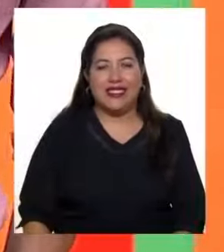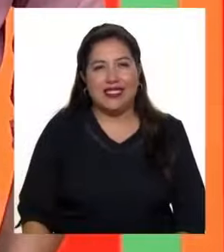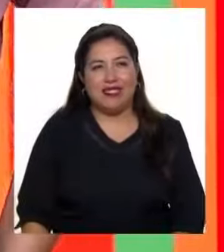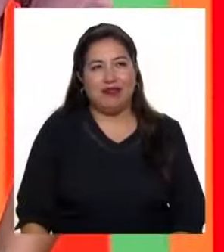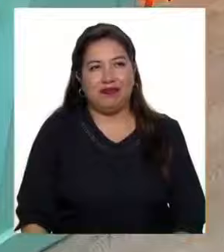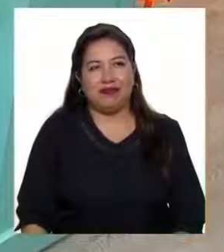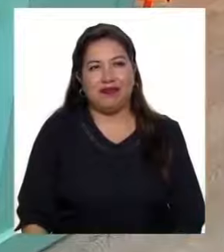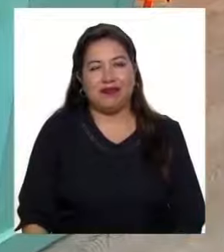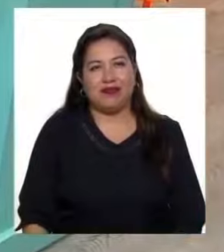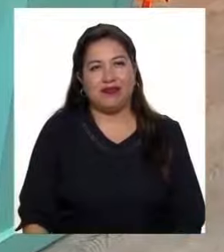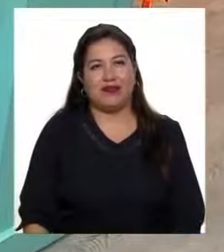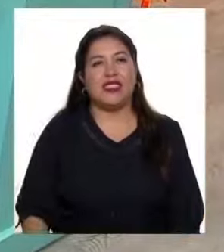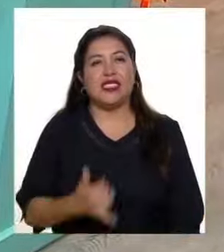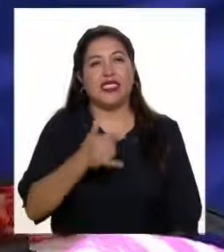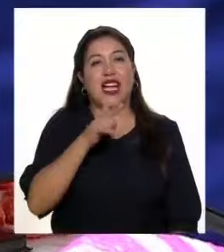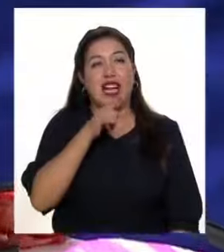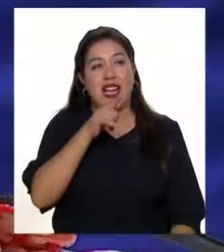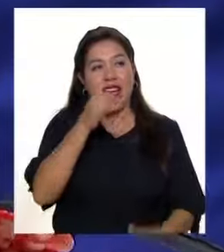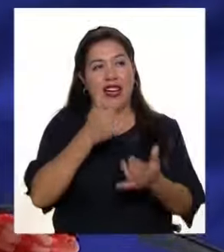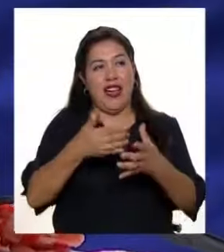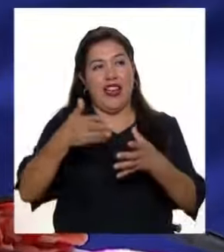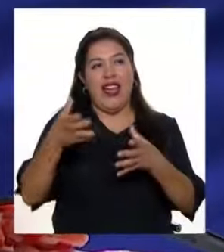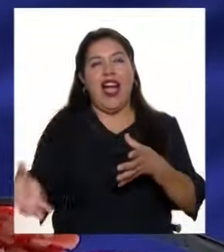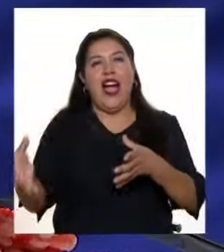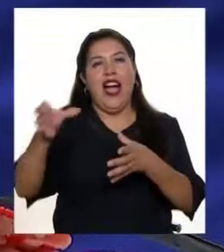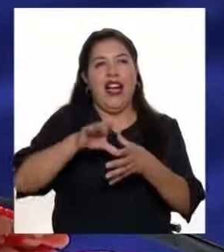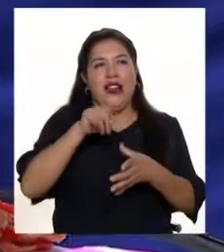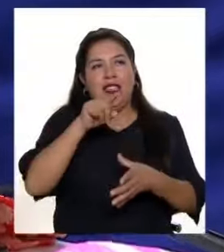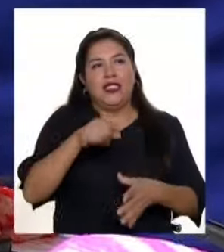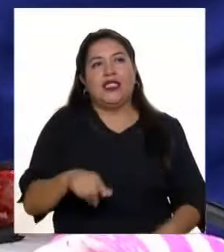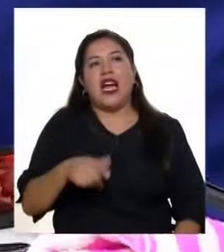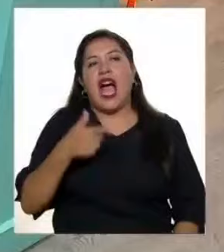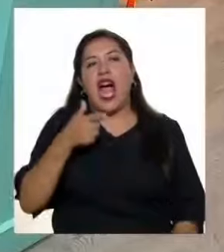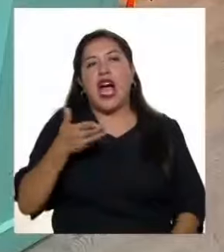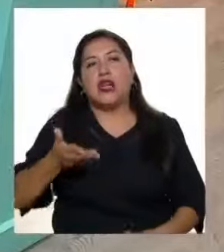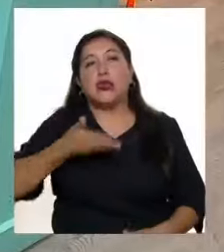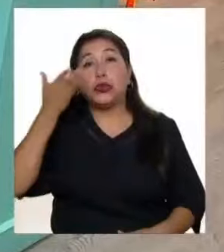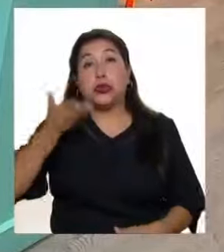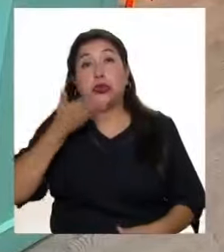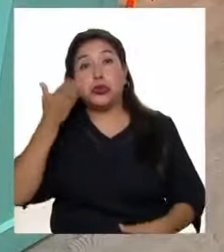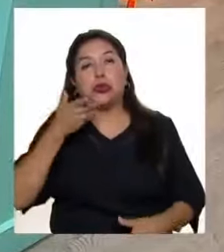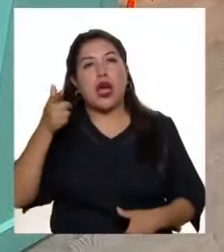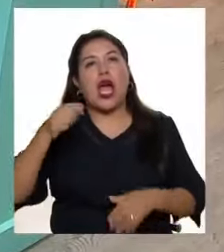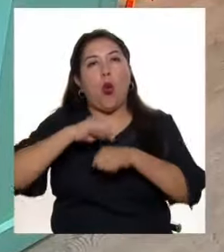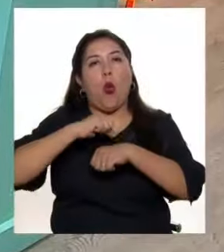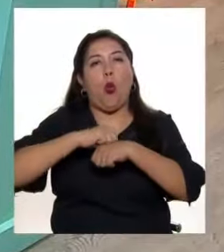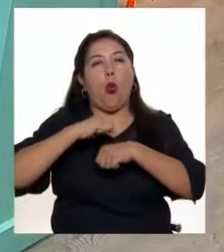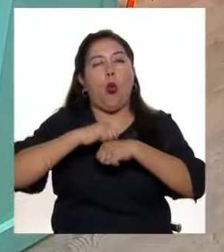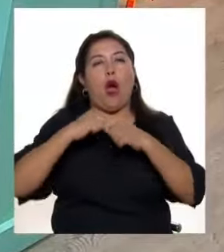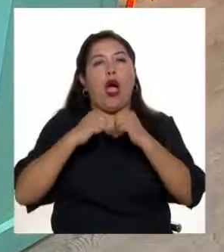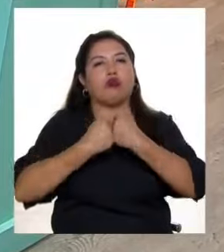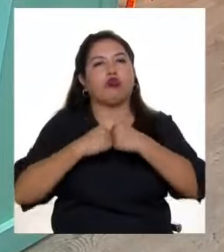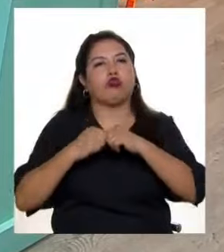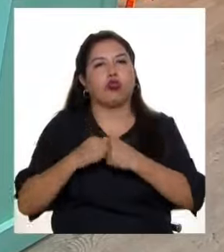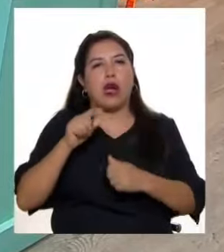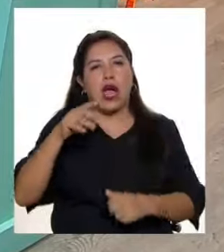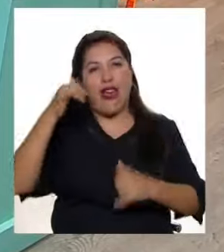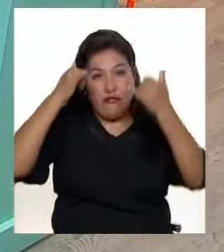Ahora sí agregamos agüita. Si tienes caldo, caldito de huesos de res, mejor. ¿Ese es caldito de hueso que le has